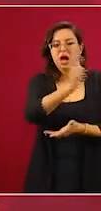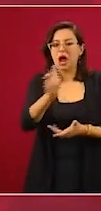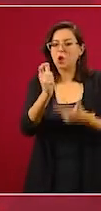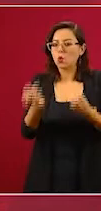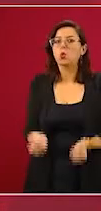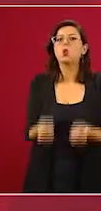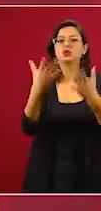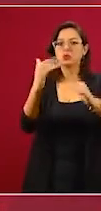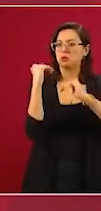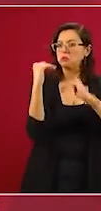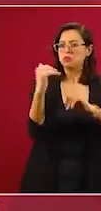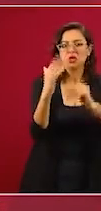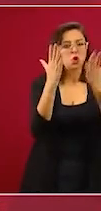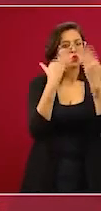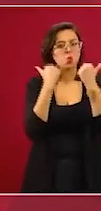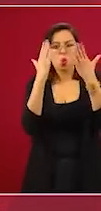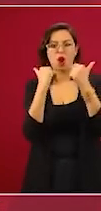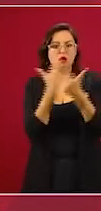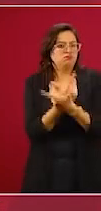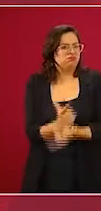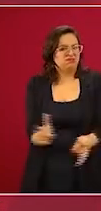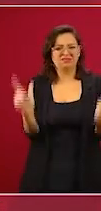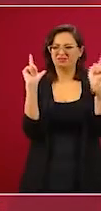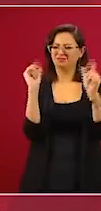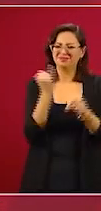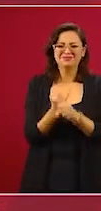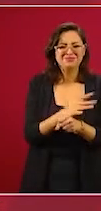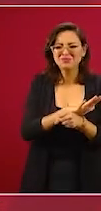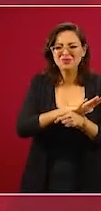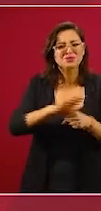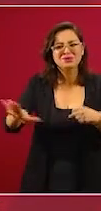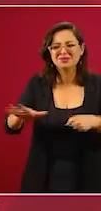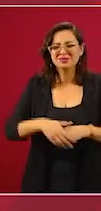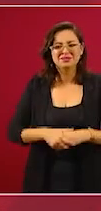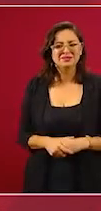que ganamos los funcionarios públicos